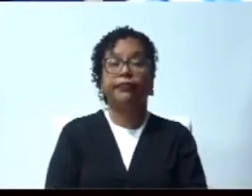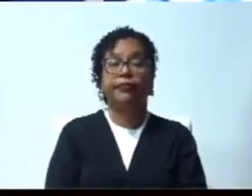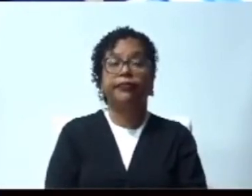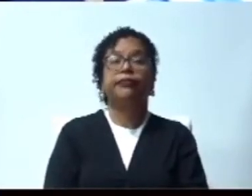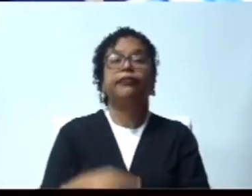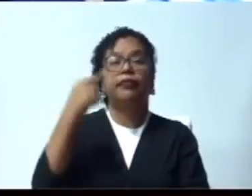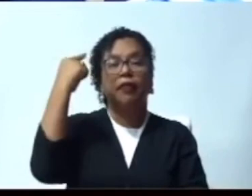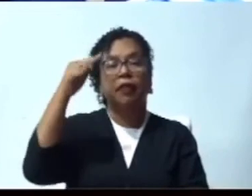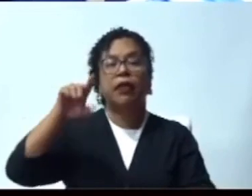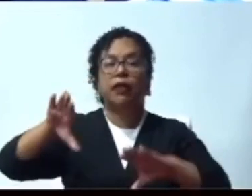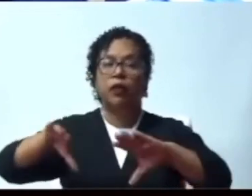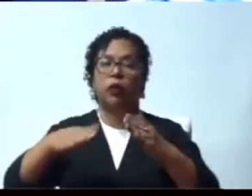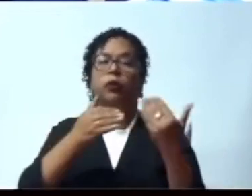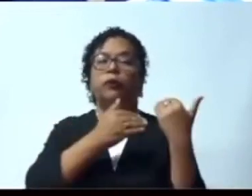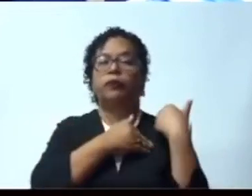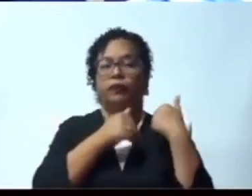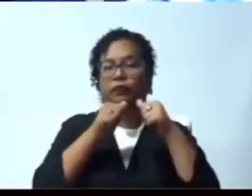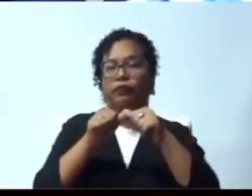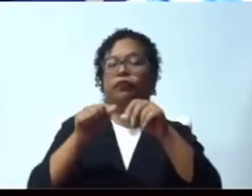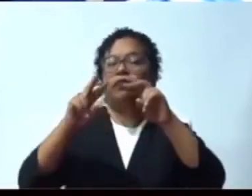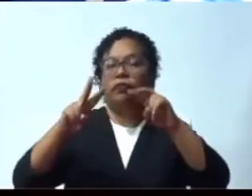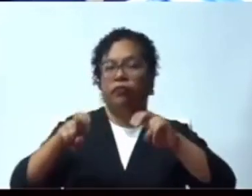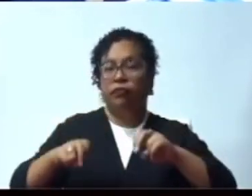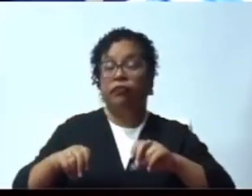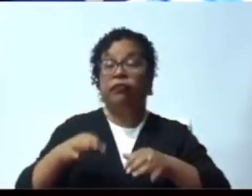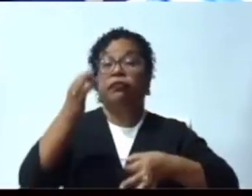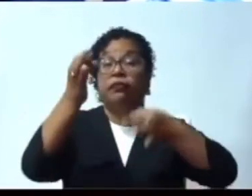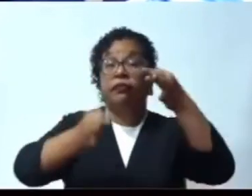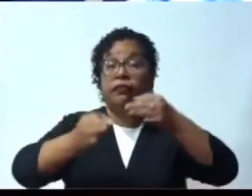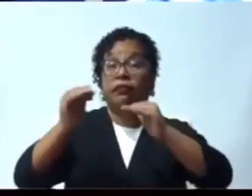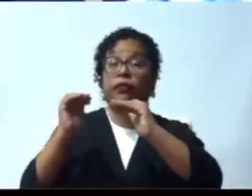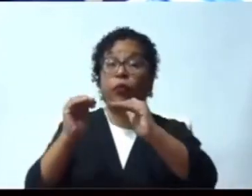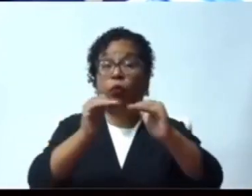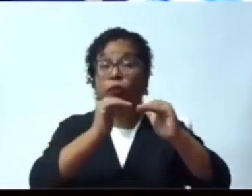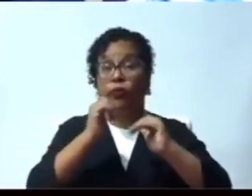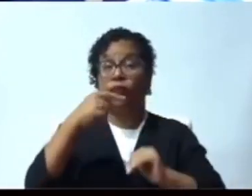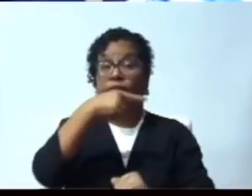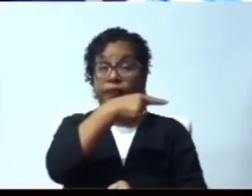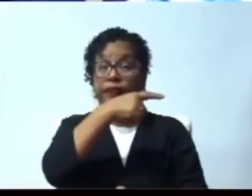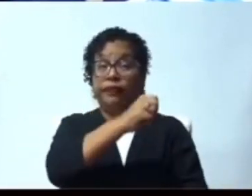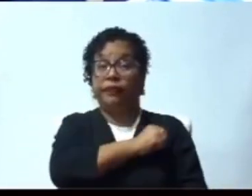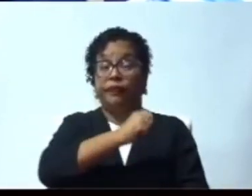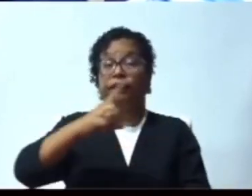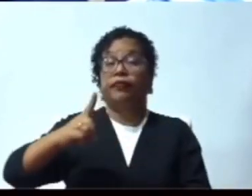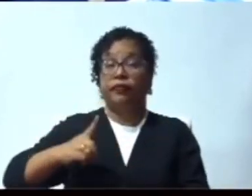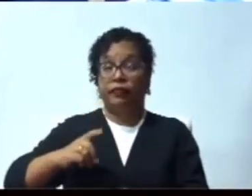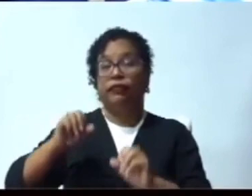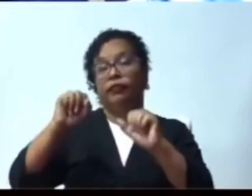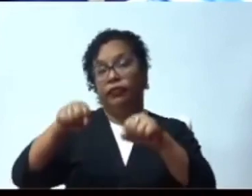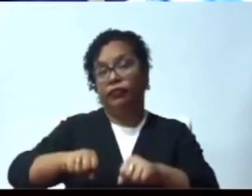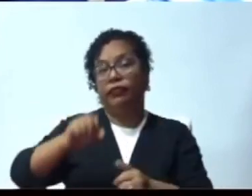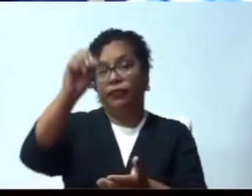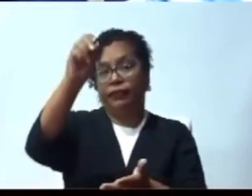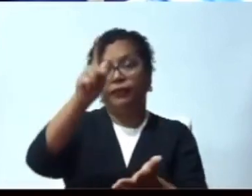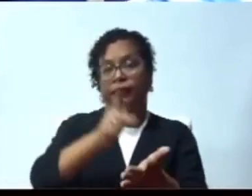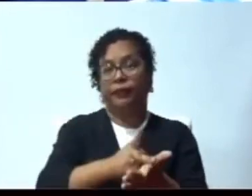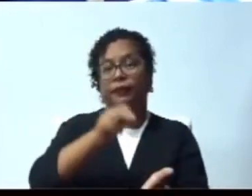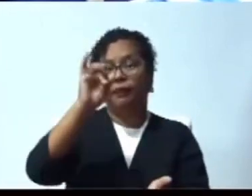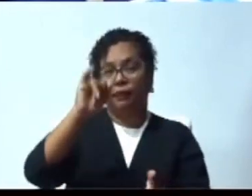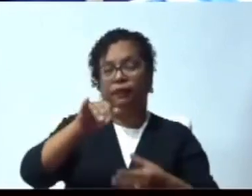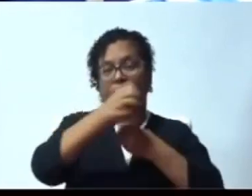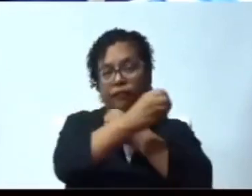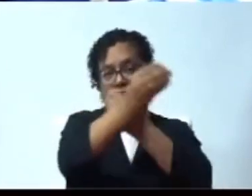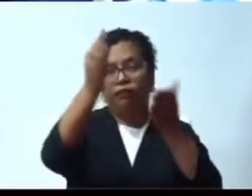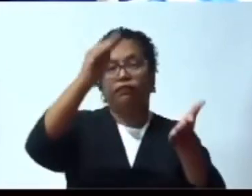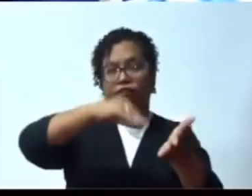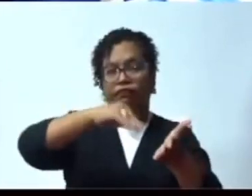Senado apruebe de manera favorable el informe de la ley que estamos remitiendo a ellos. Muchas gracias,